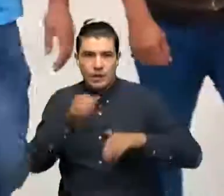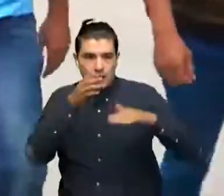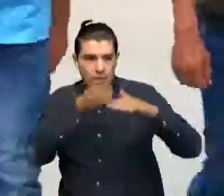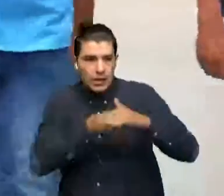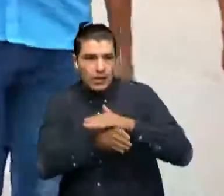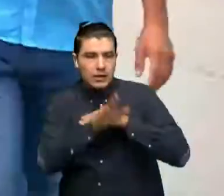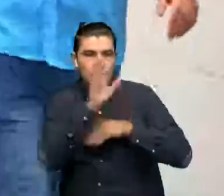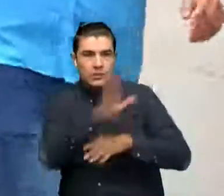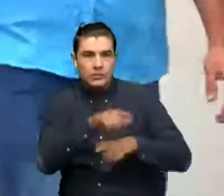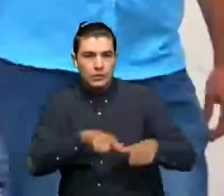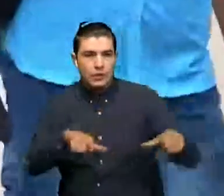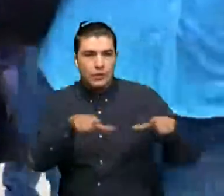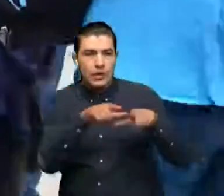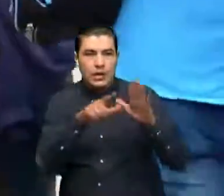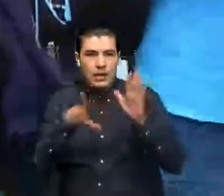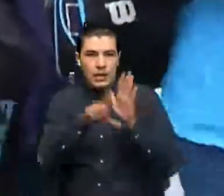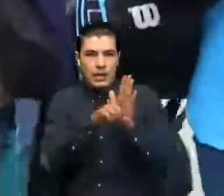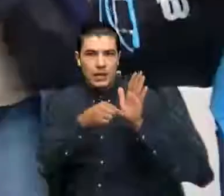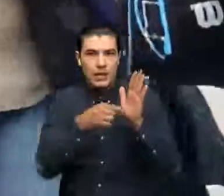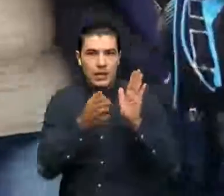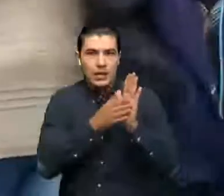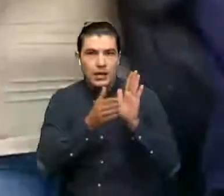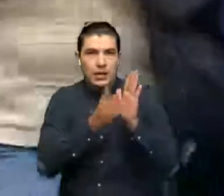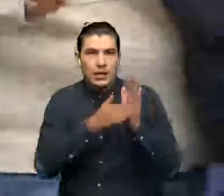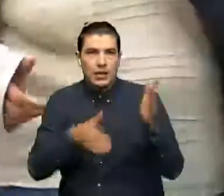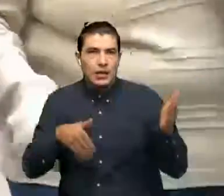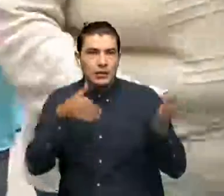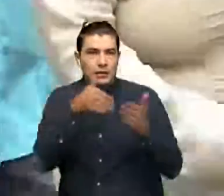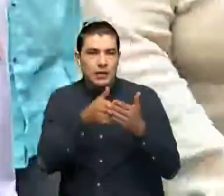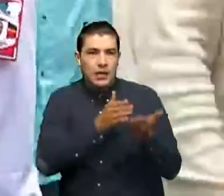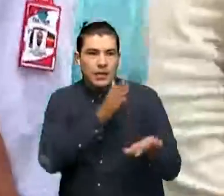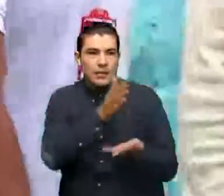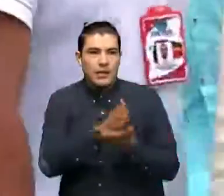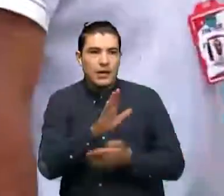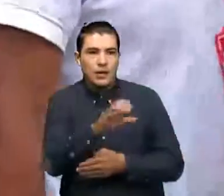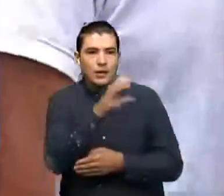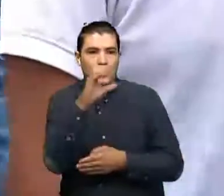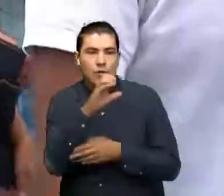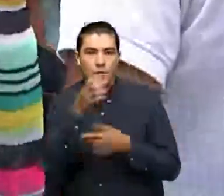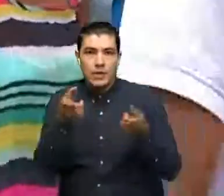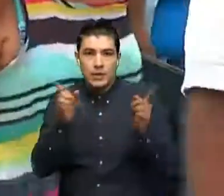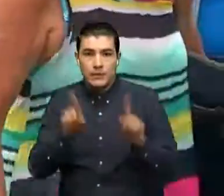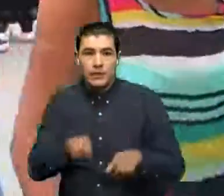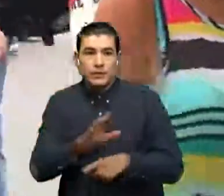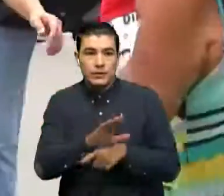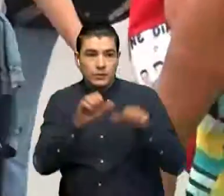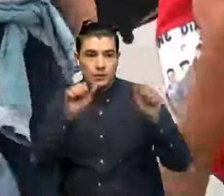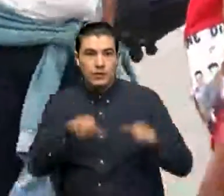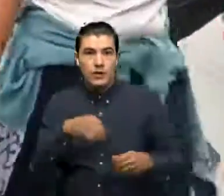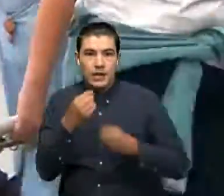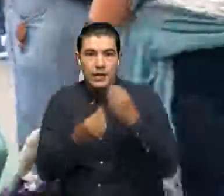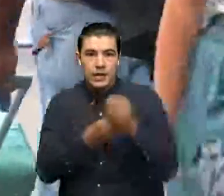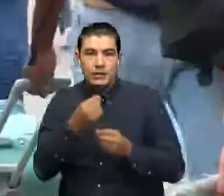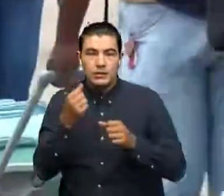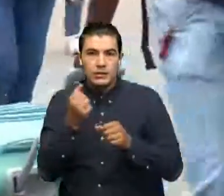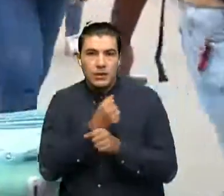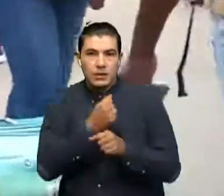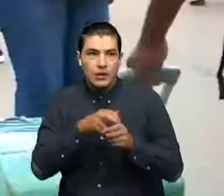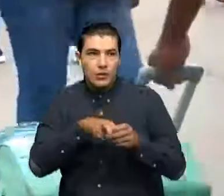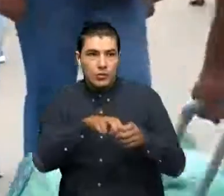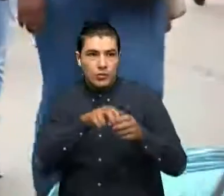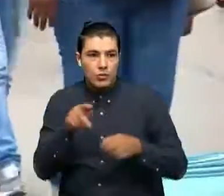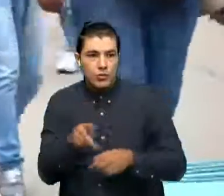pasos legalmente ya constituidos hacia Colombia y de igual manera que se pueda realizar un tránsito para